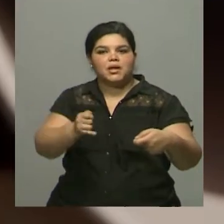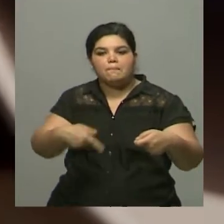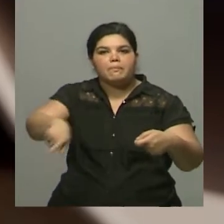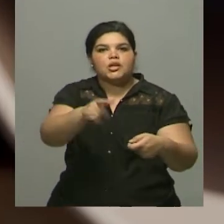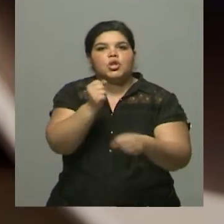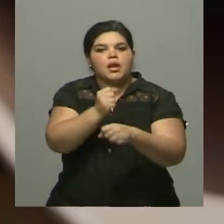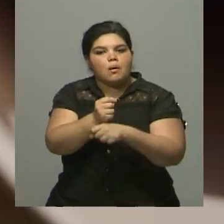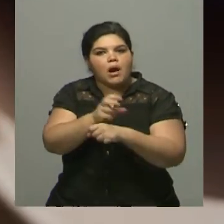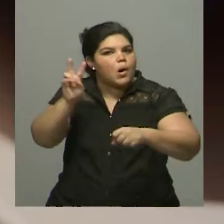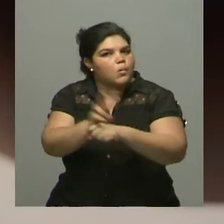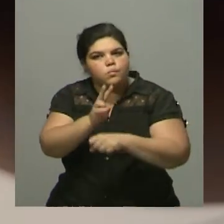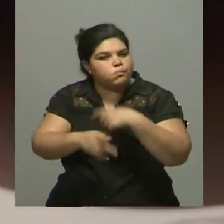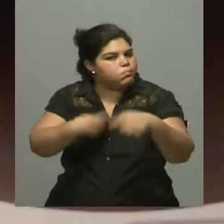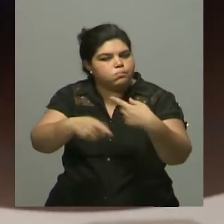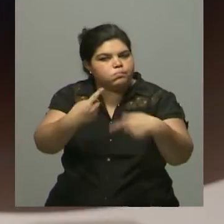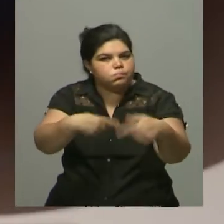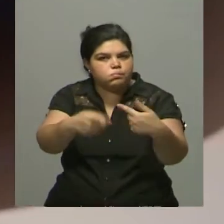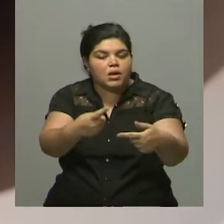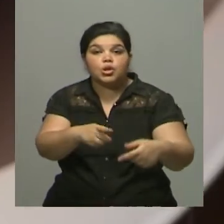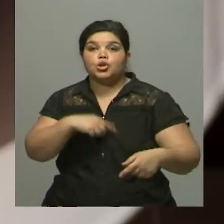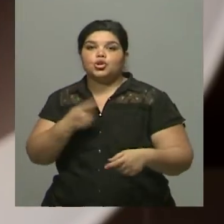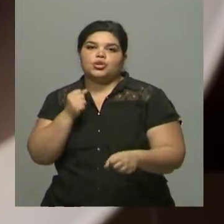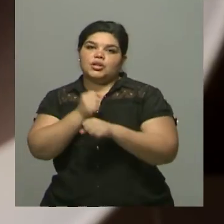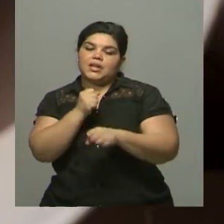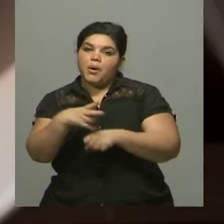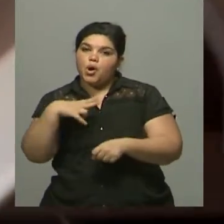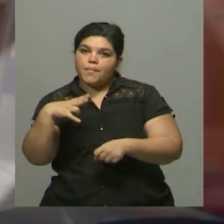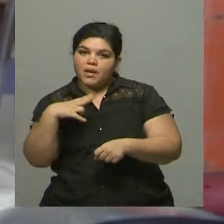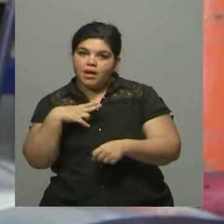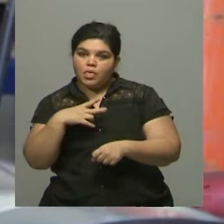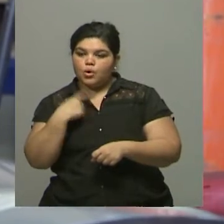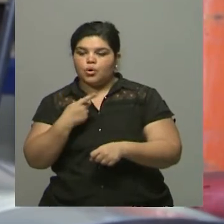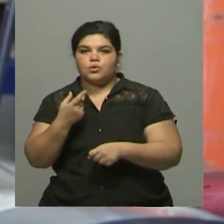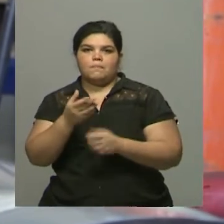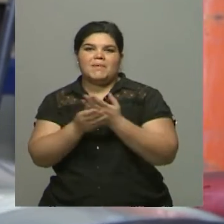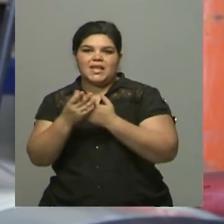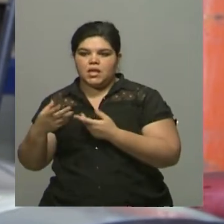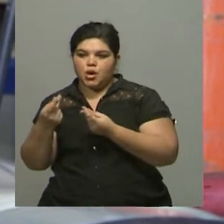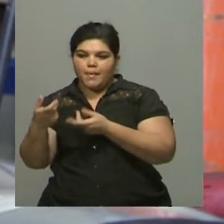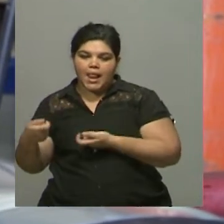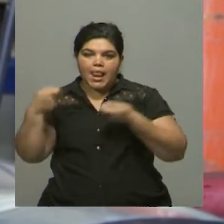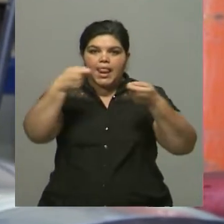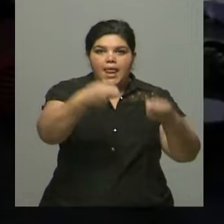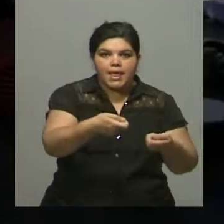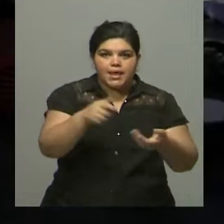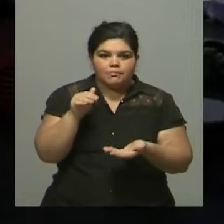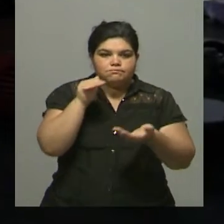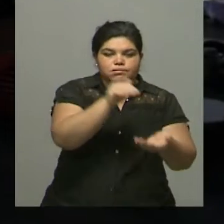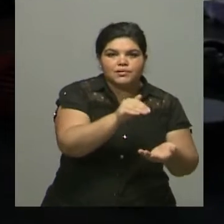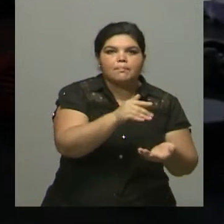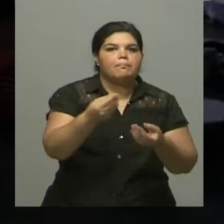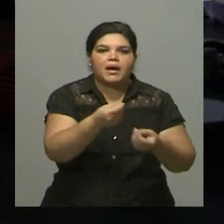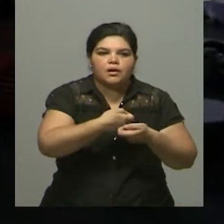de pandemia. Entonces sostuvimos empleo privado a partir de ese programa, que por ahí muchas veces no se conoce, pero eso estuvo